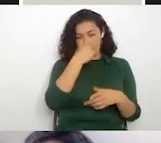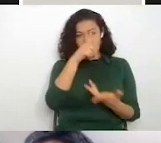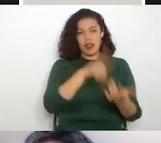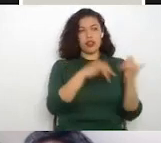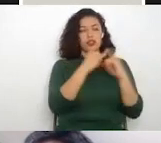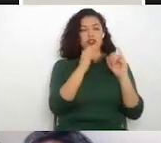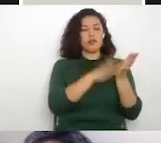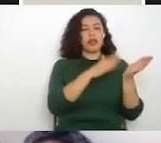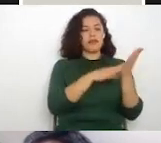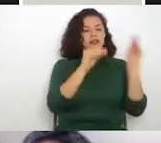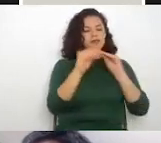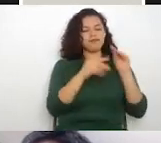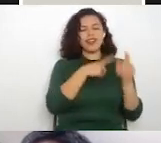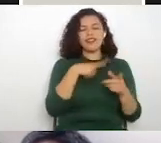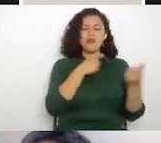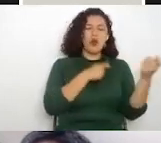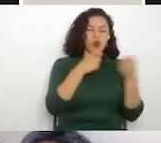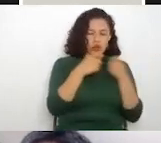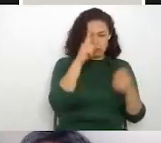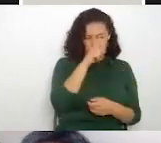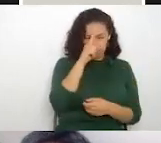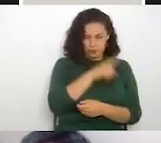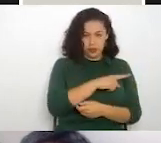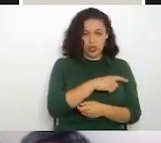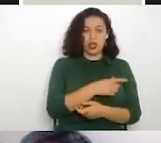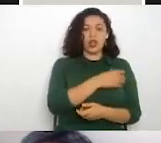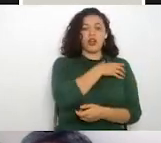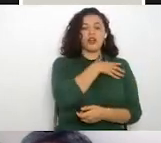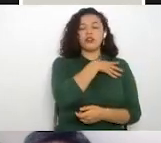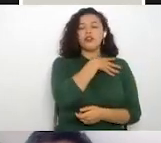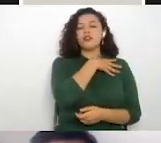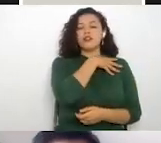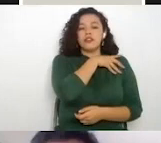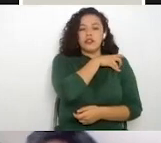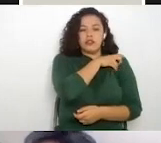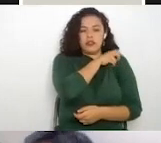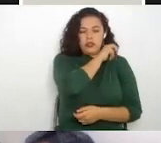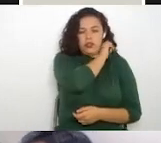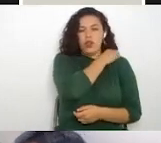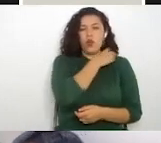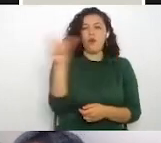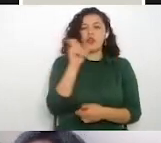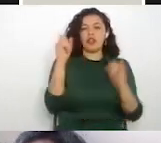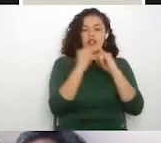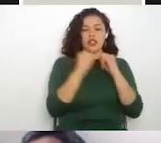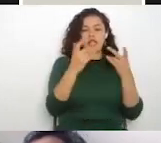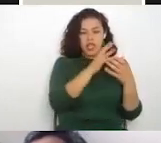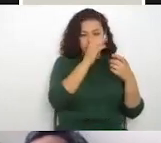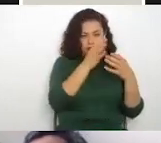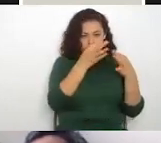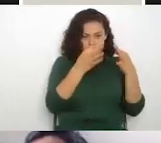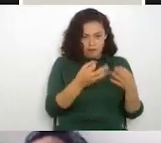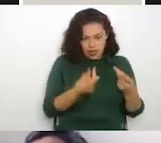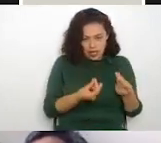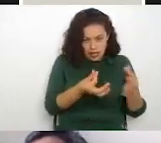institución. Cuando la institución maneja un sistema de gestión de calidad, pues es un requisito obligado, ¿no? Y